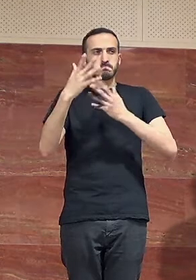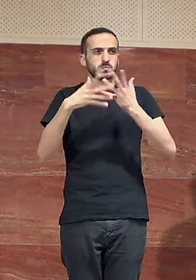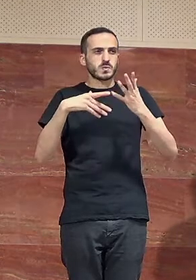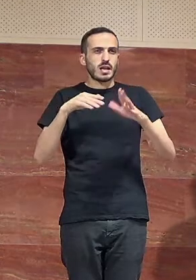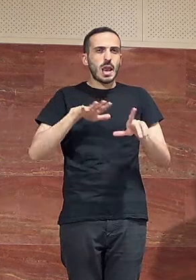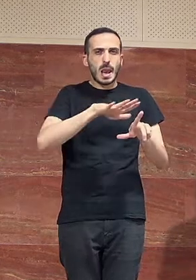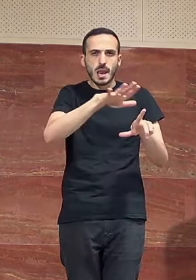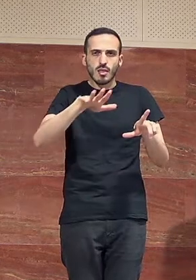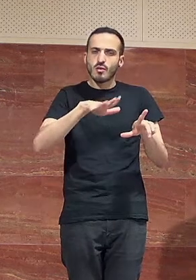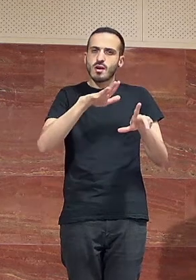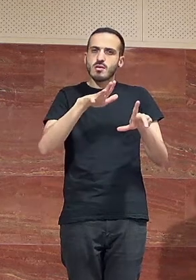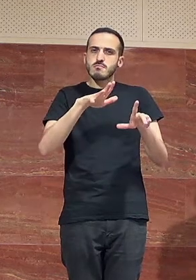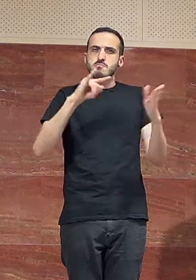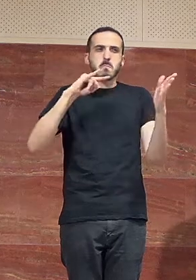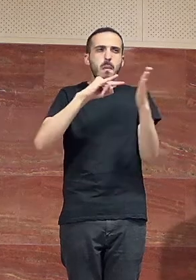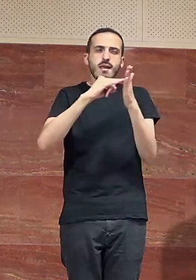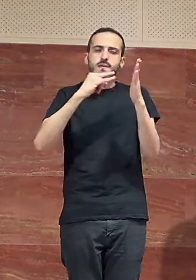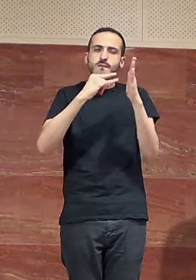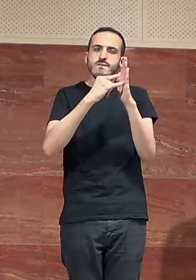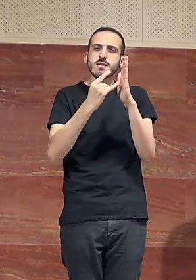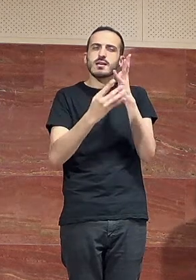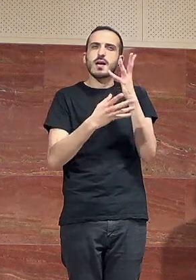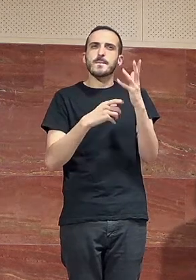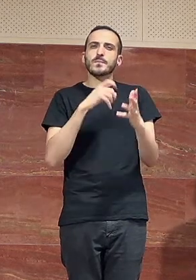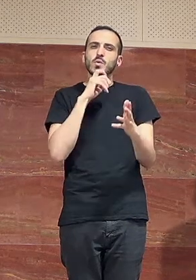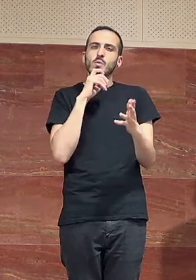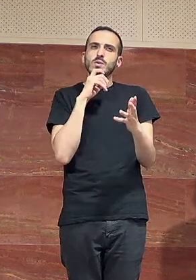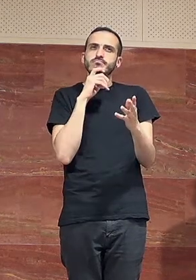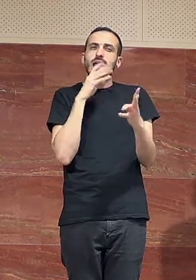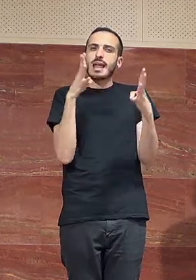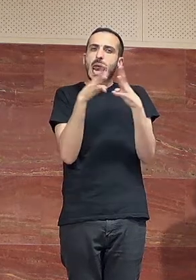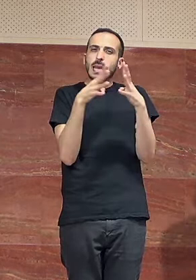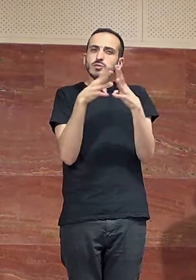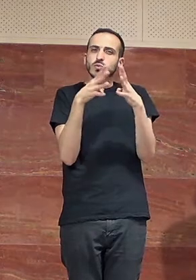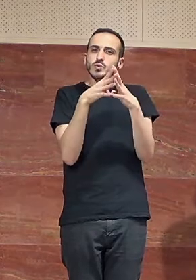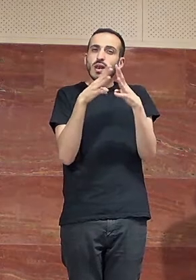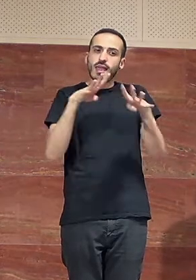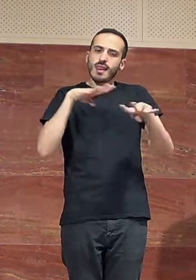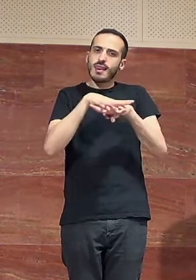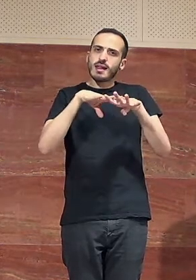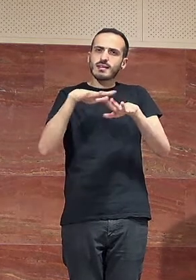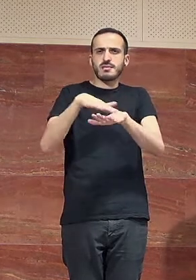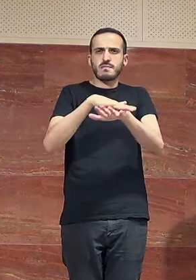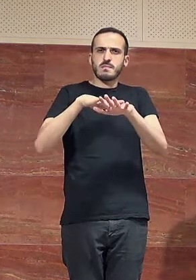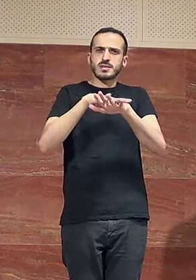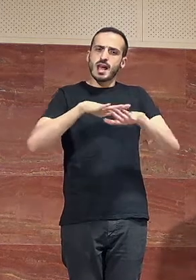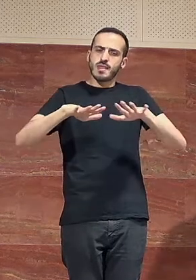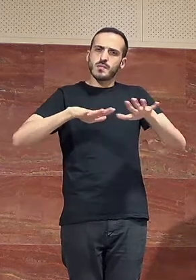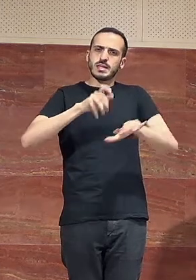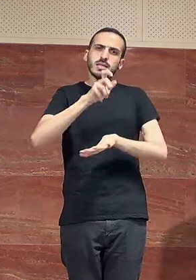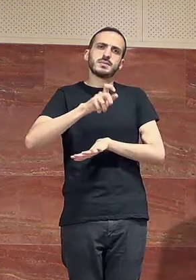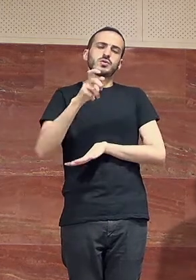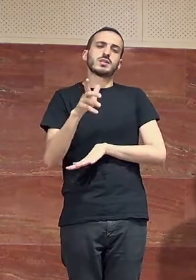se planificó cómo se debía estructurar esa red básica de movilidad peatonal, sobre todo porque en el